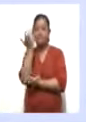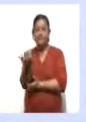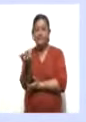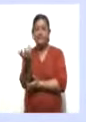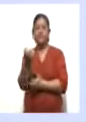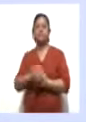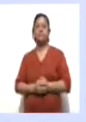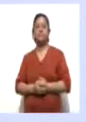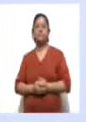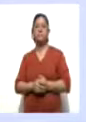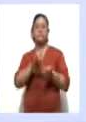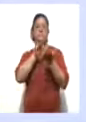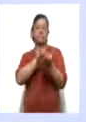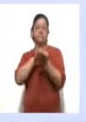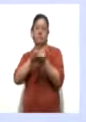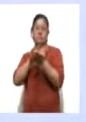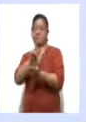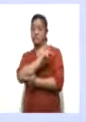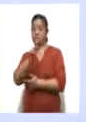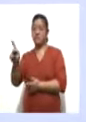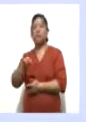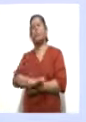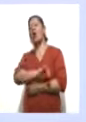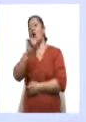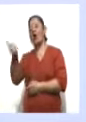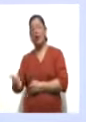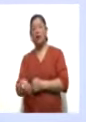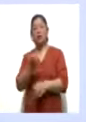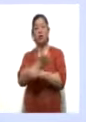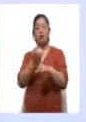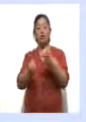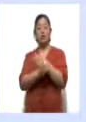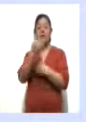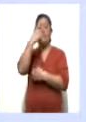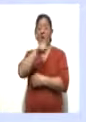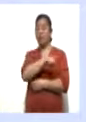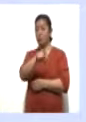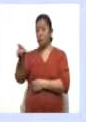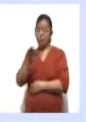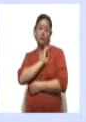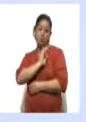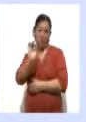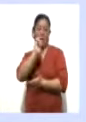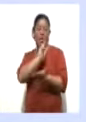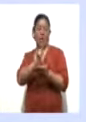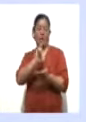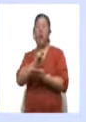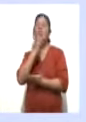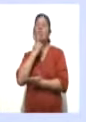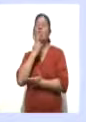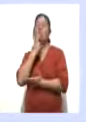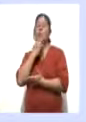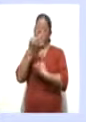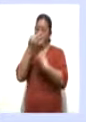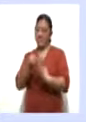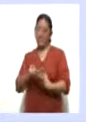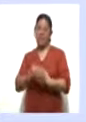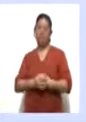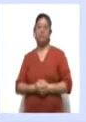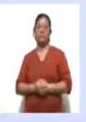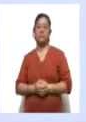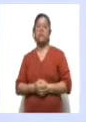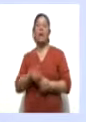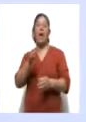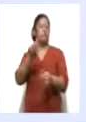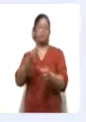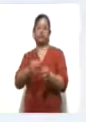el apoyo con algunos otros instrumentos para que ustedes lo puedan utilizar de la mejor manera, en este caso al